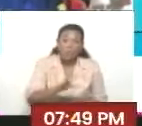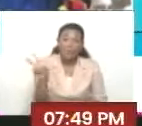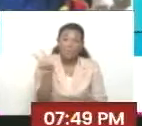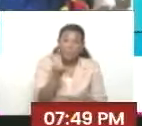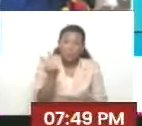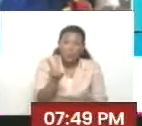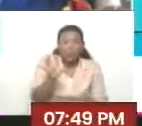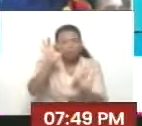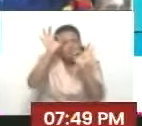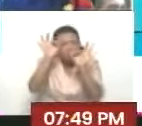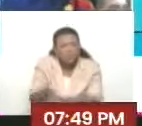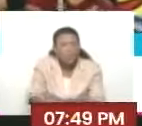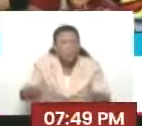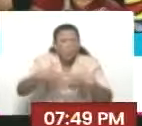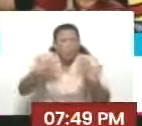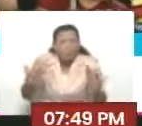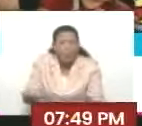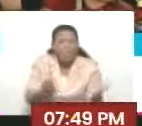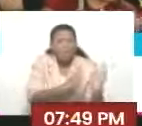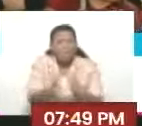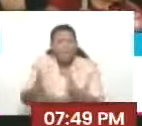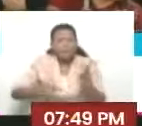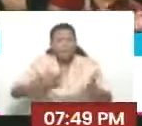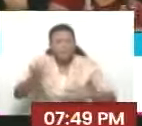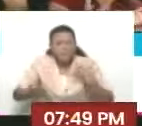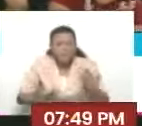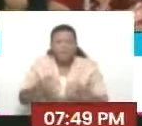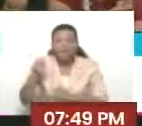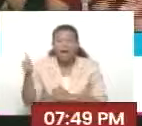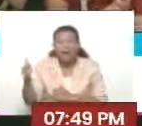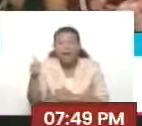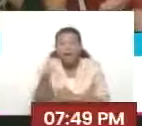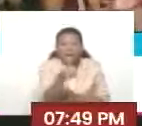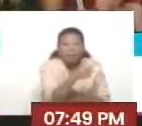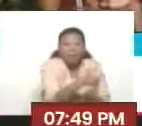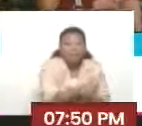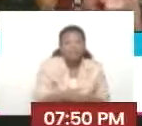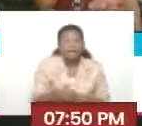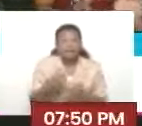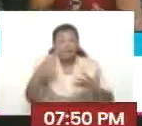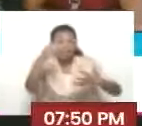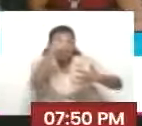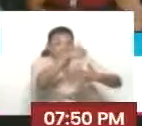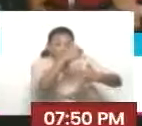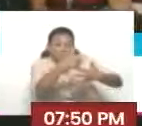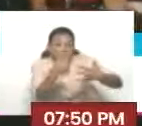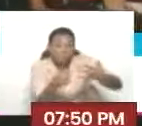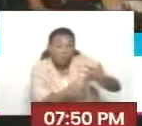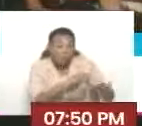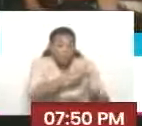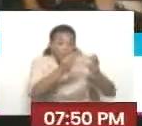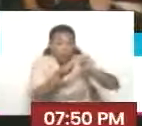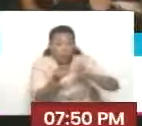para precisar la agenda concreta de acción de cada T.